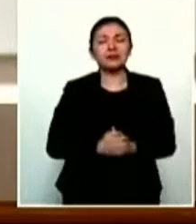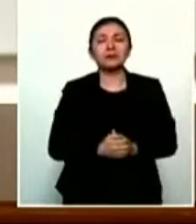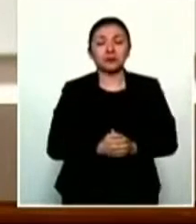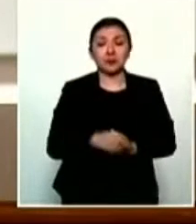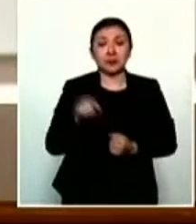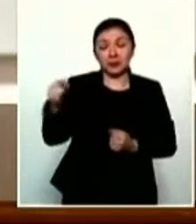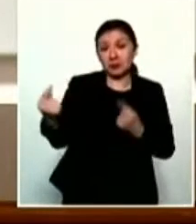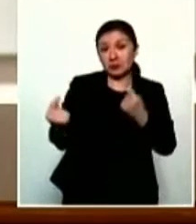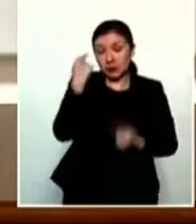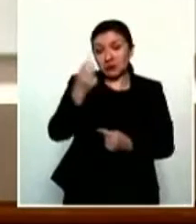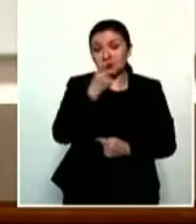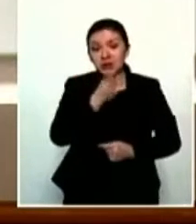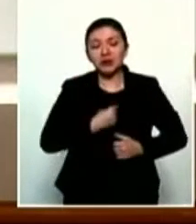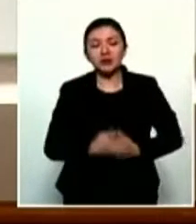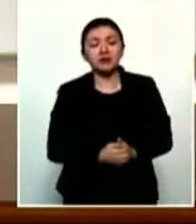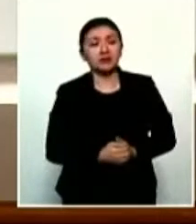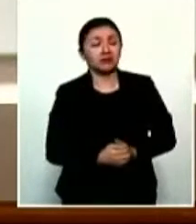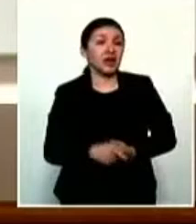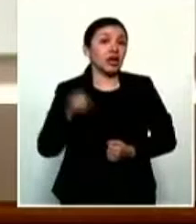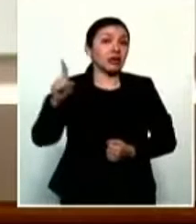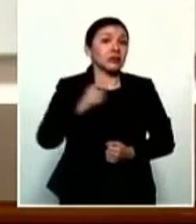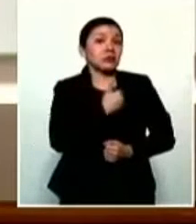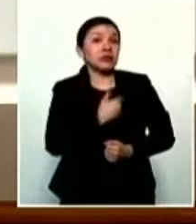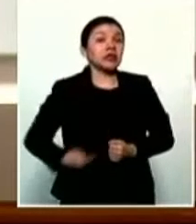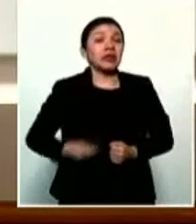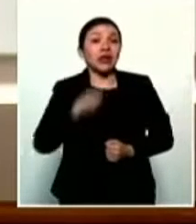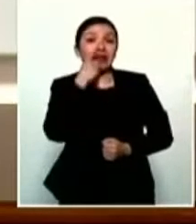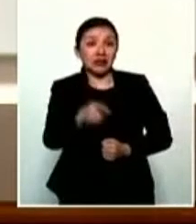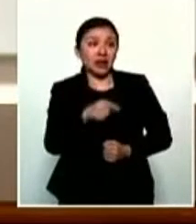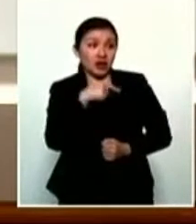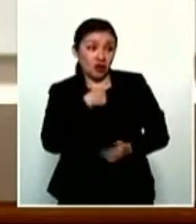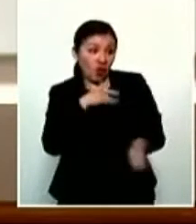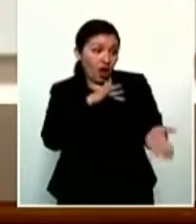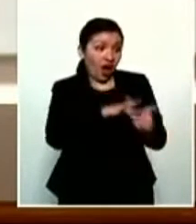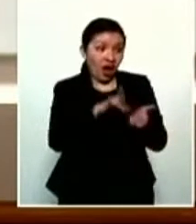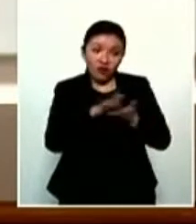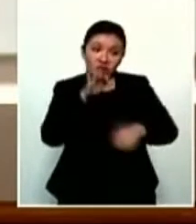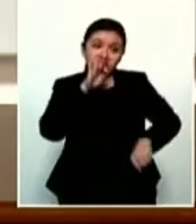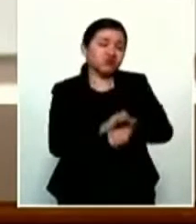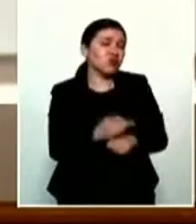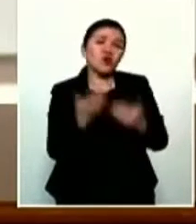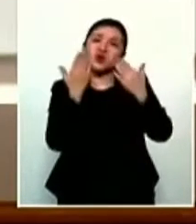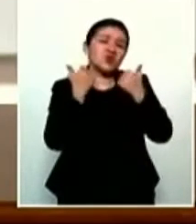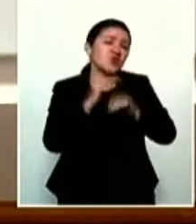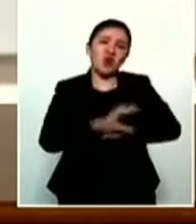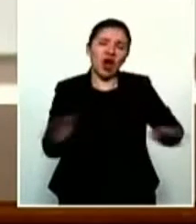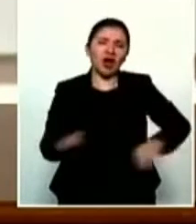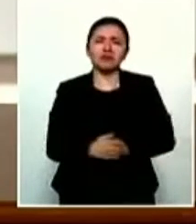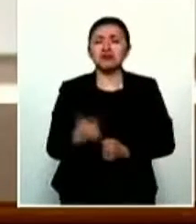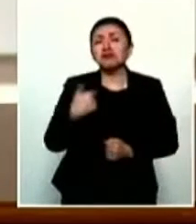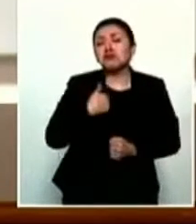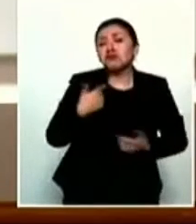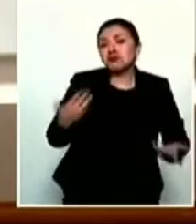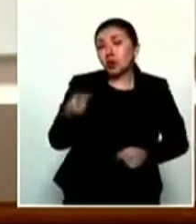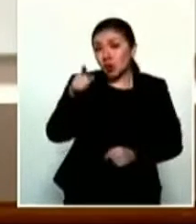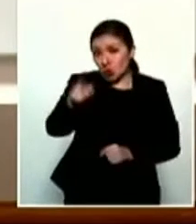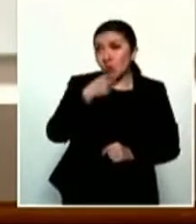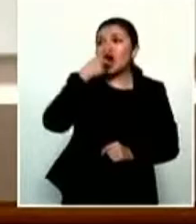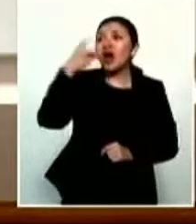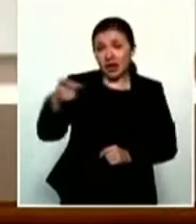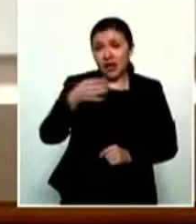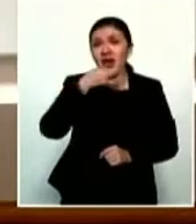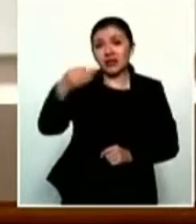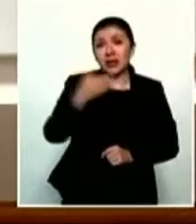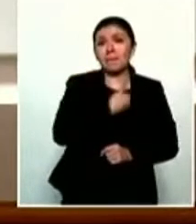el secretario, dice el presidente que no te apoyamos para esto. Y le dije, dile al